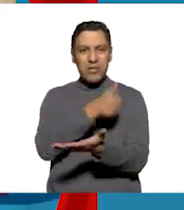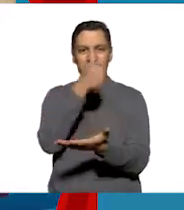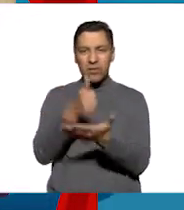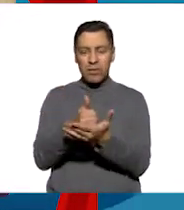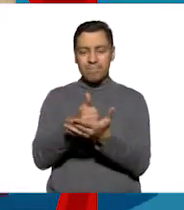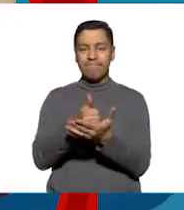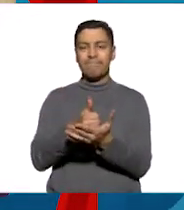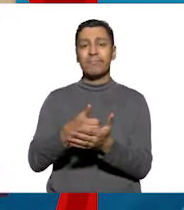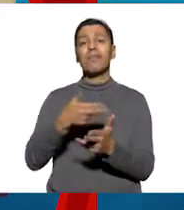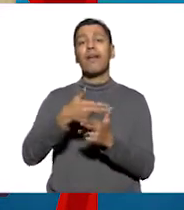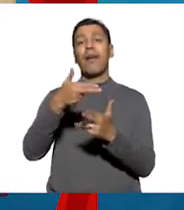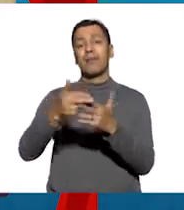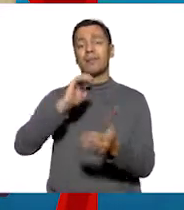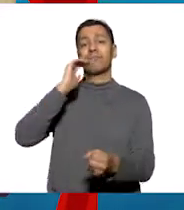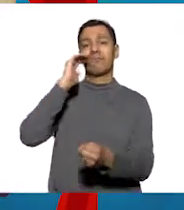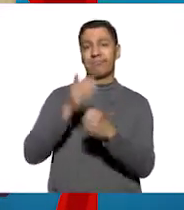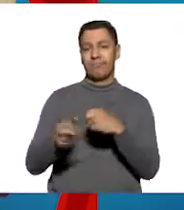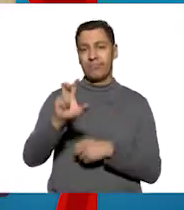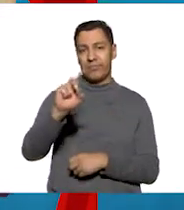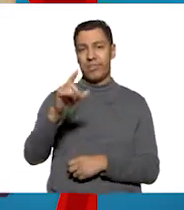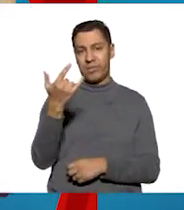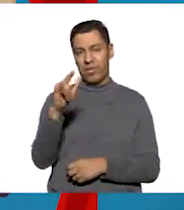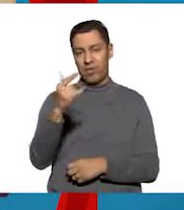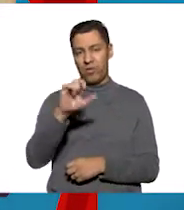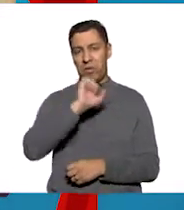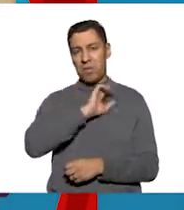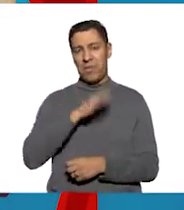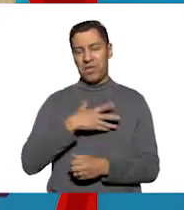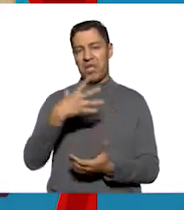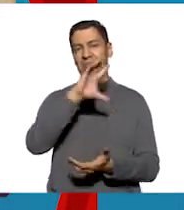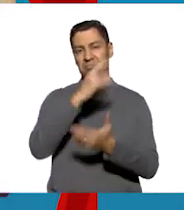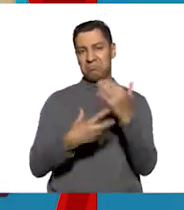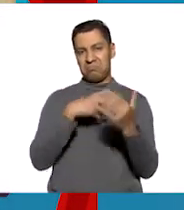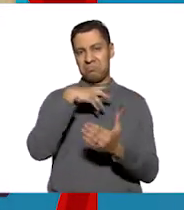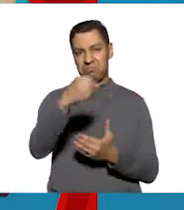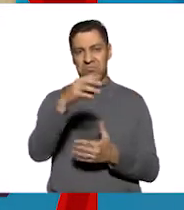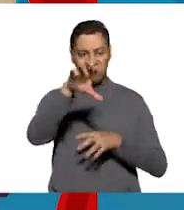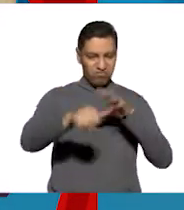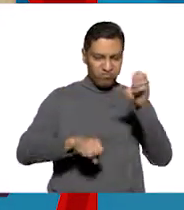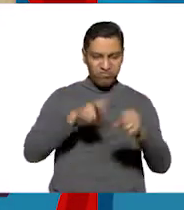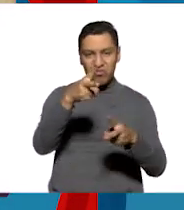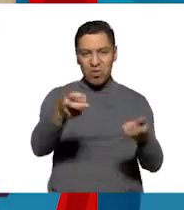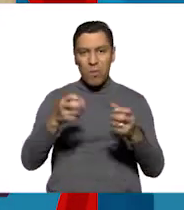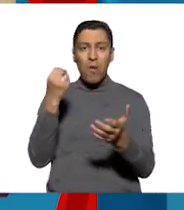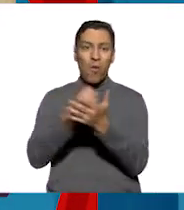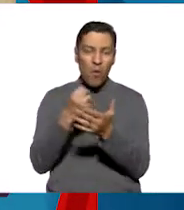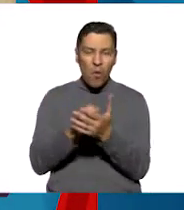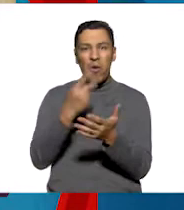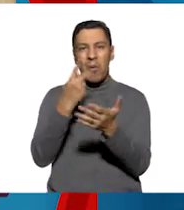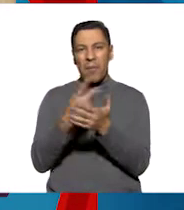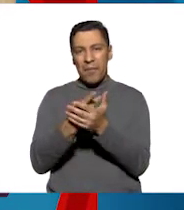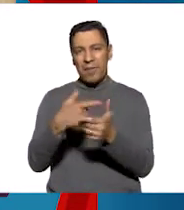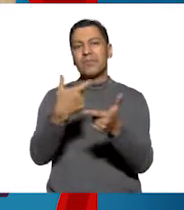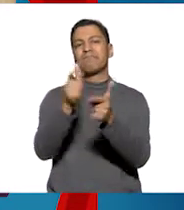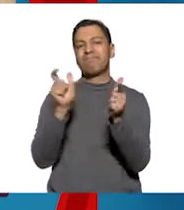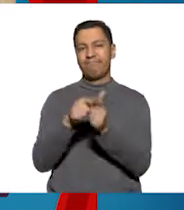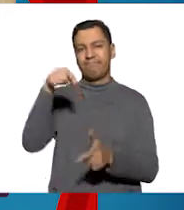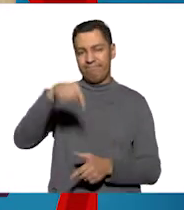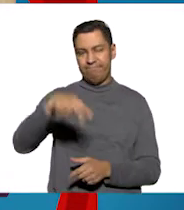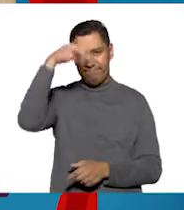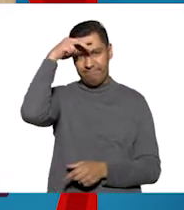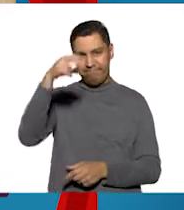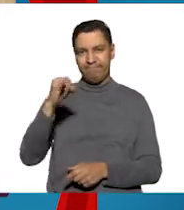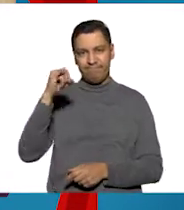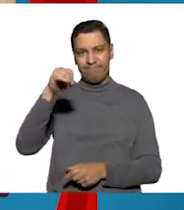30 de junio con la huida de los españoles, quienes saquearon el oro y la plata de los mexicas. Durante el ataque de